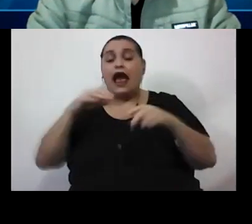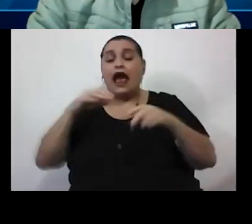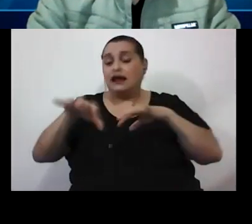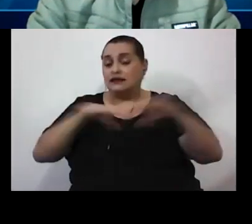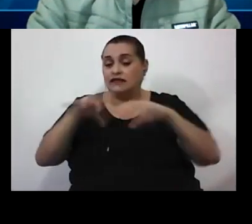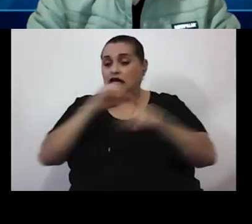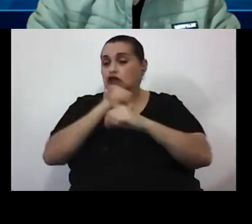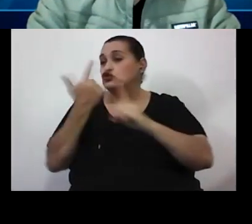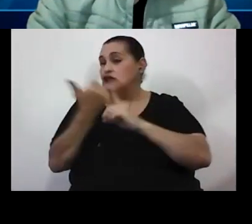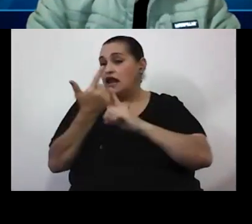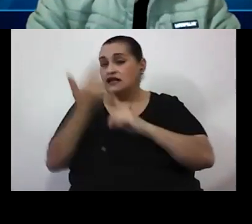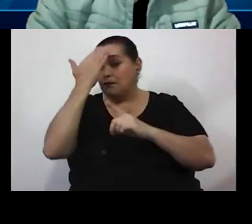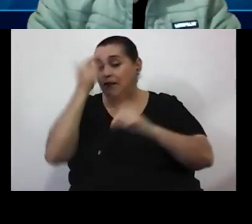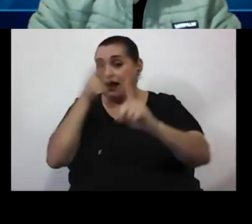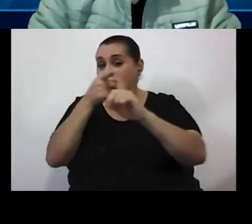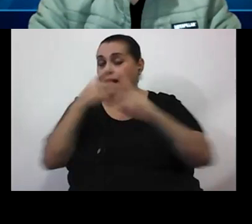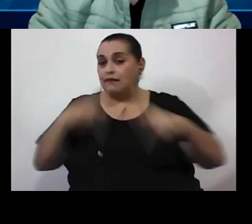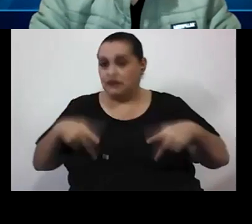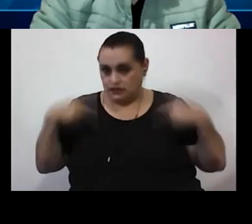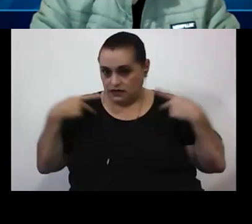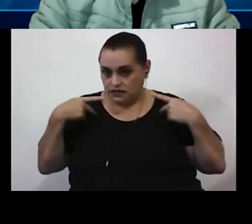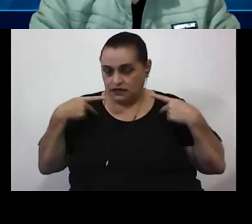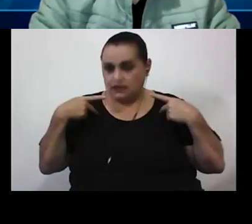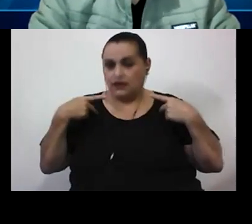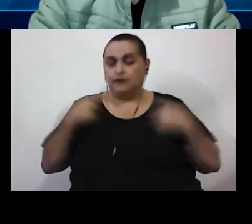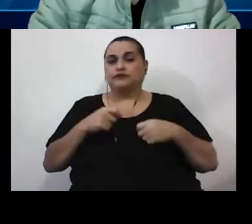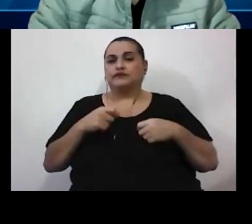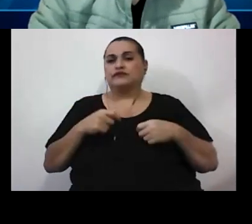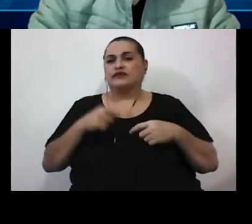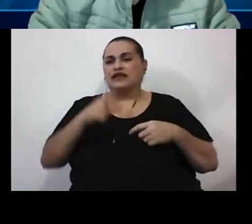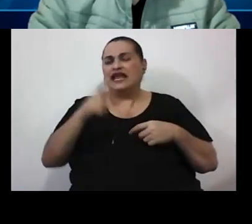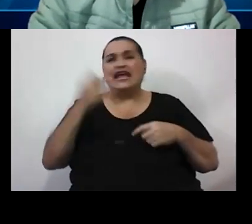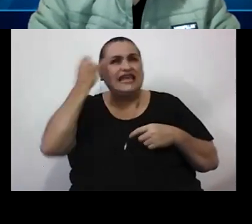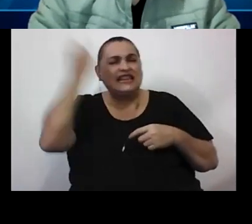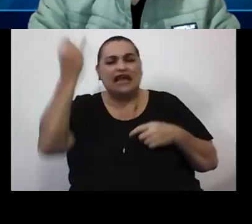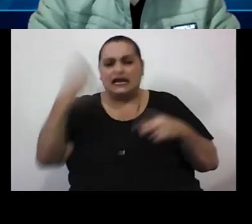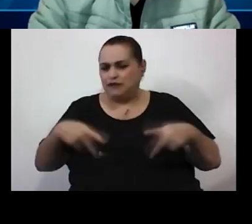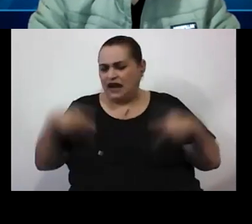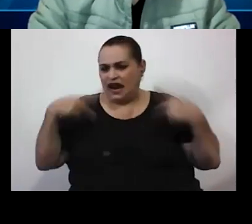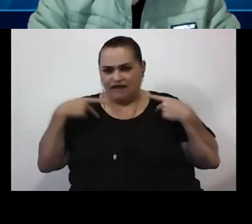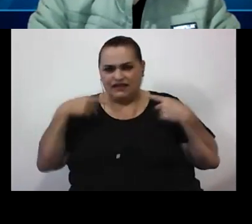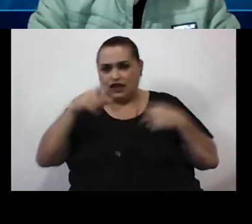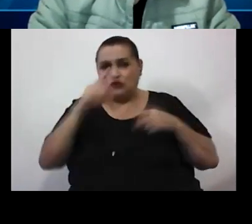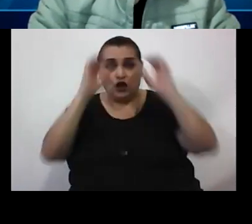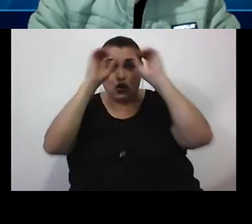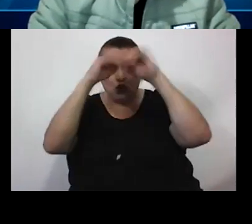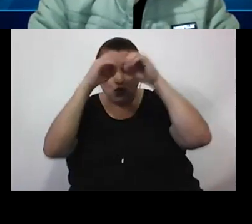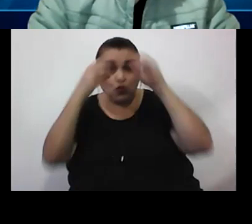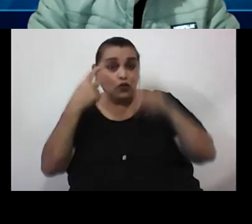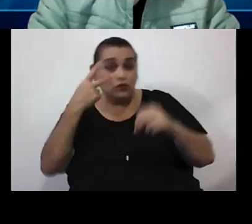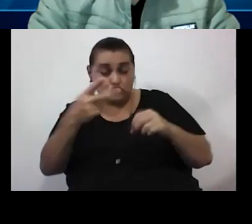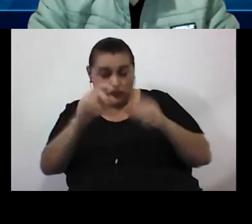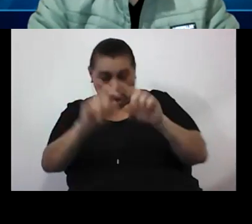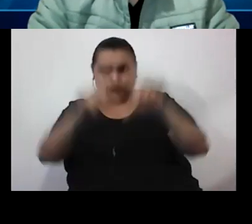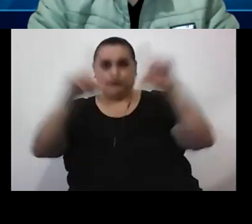habilidades para la vida son 10. Los googlean así, habilidades para la vida, y rápidamente lo encuentran. Se dividen en